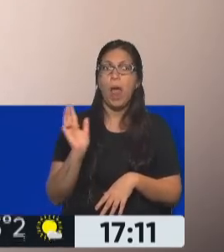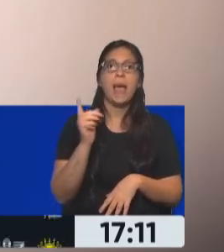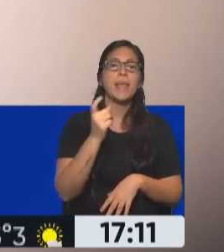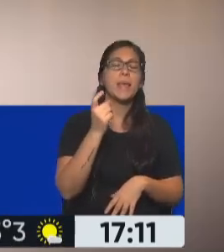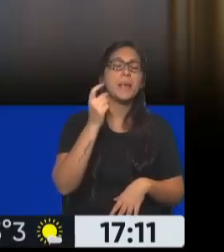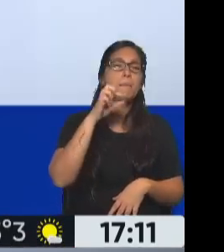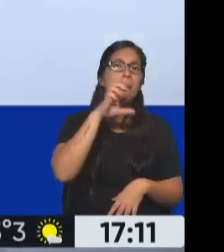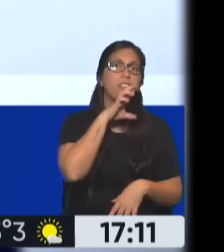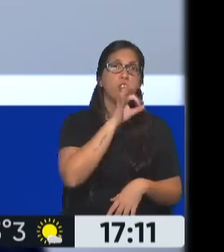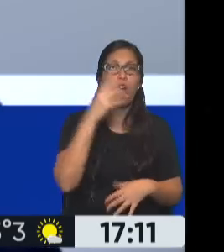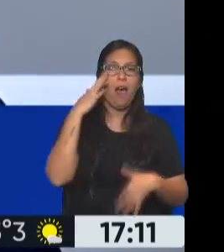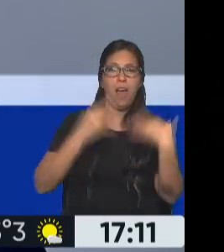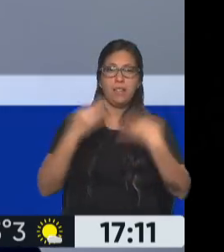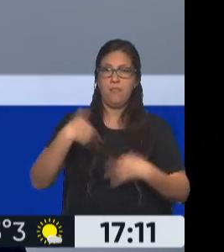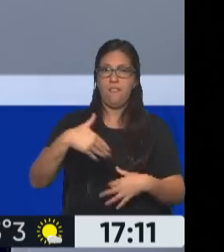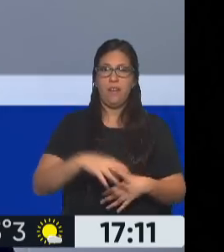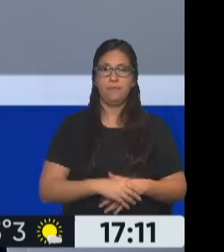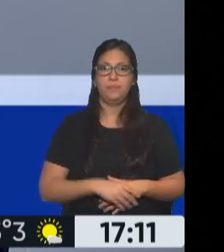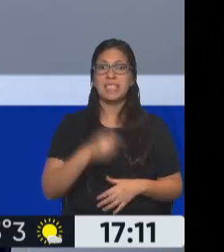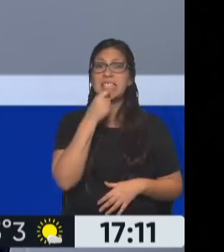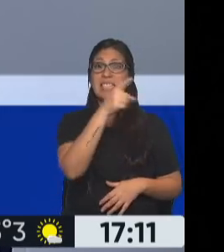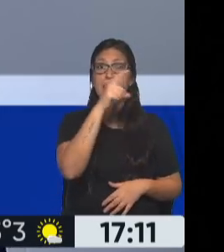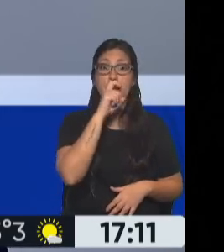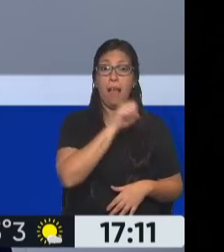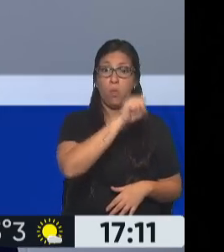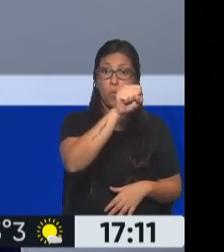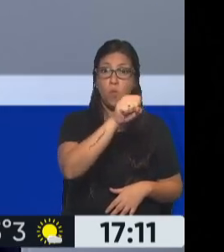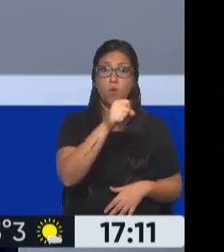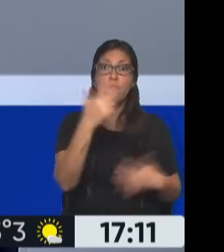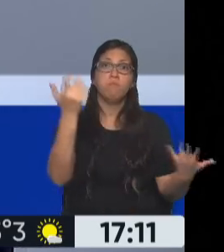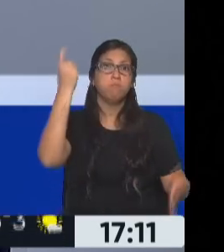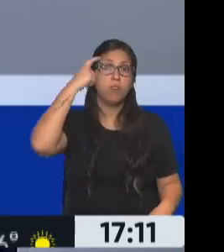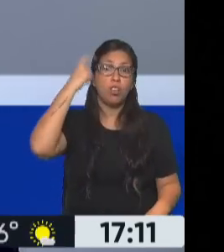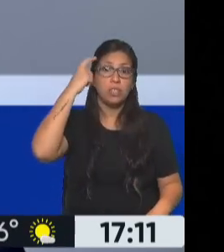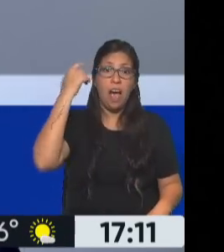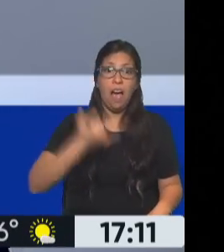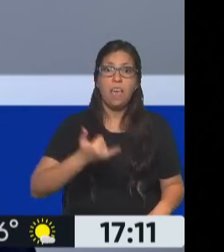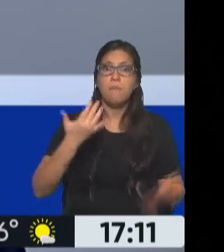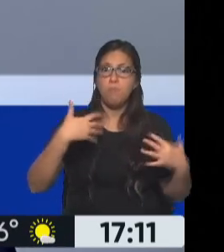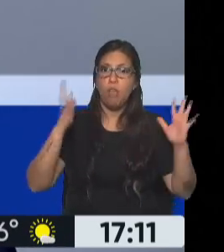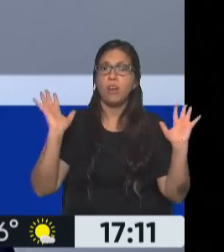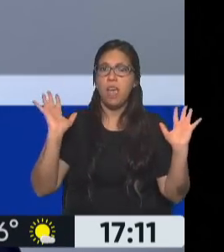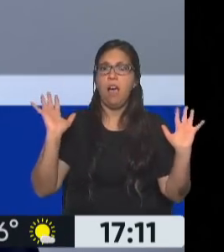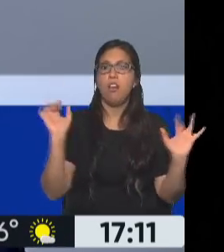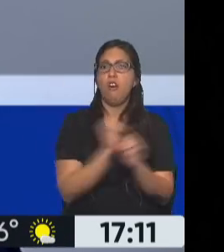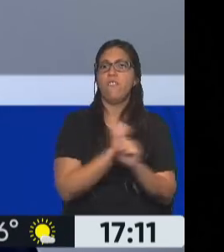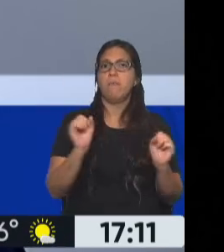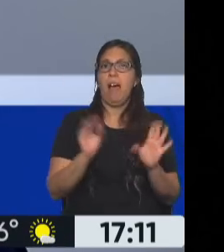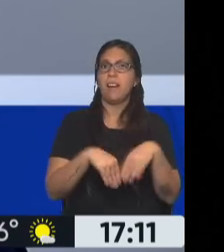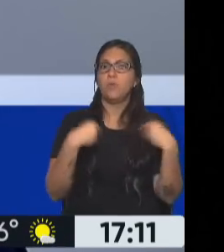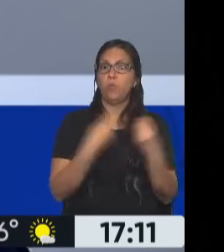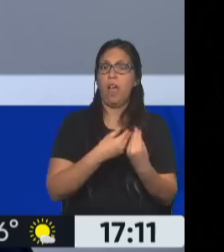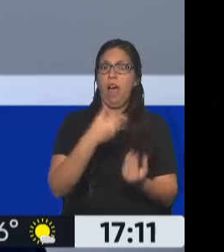en principio. Então, se ele tiver bom senso, ele poderia tentar fazer uma conclamação ao povo